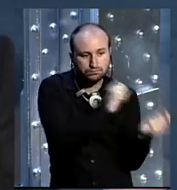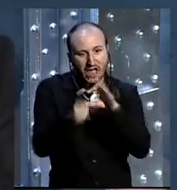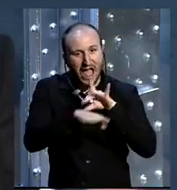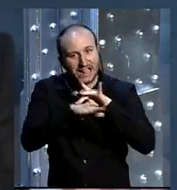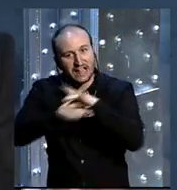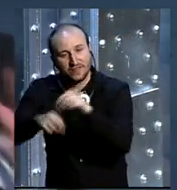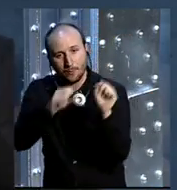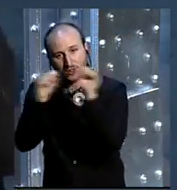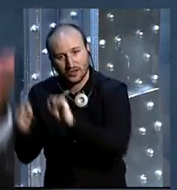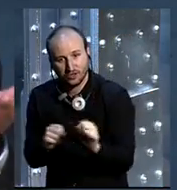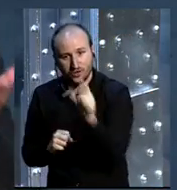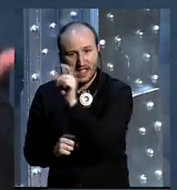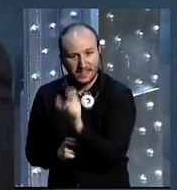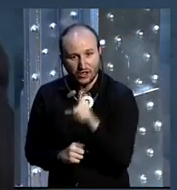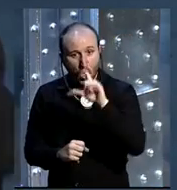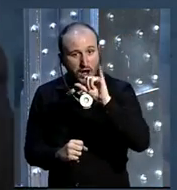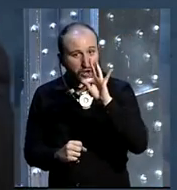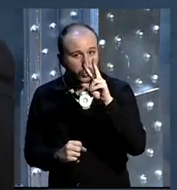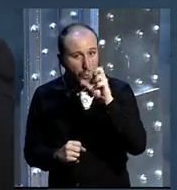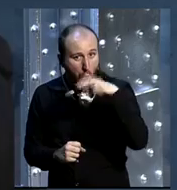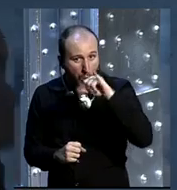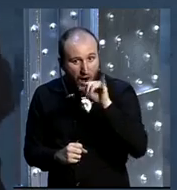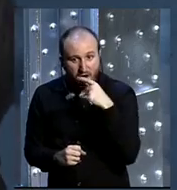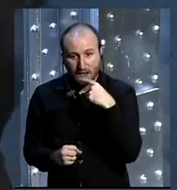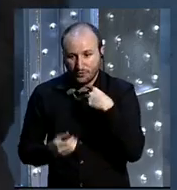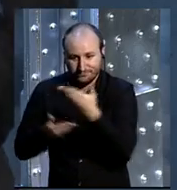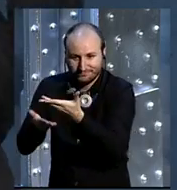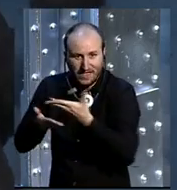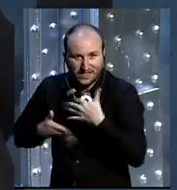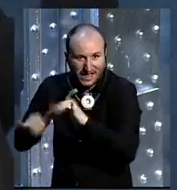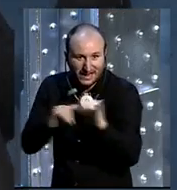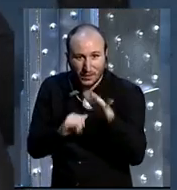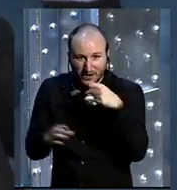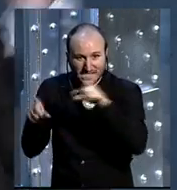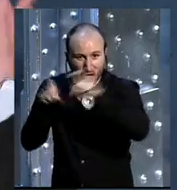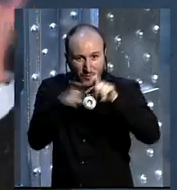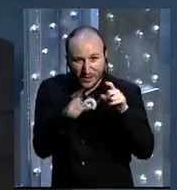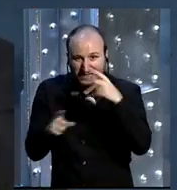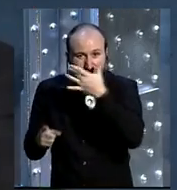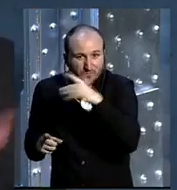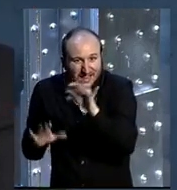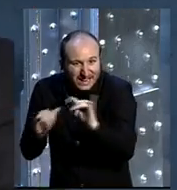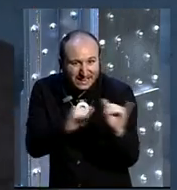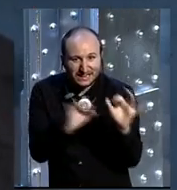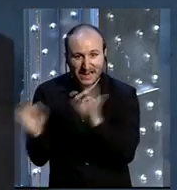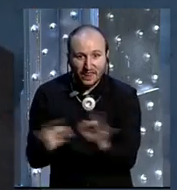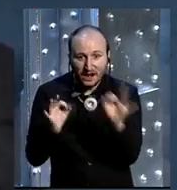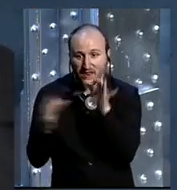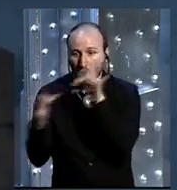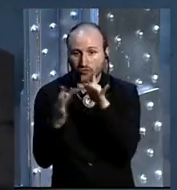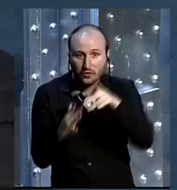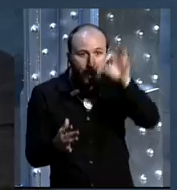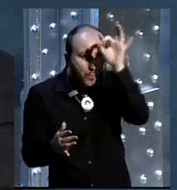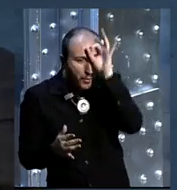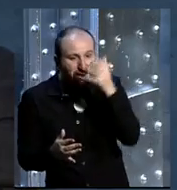de Datos de Lituania o del Reino Unido no me va a ayudar, porque no conocen a la empresa, porque no saben cómo ponerse en contacto con ellos. Si es una empresa que solamente tienen